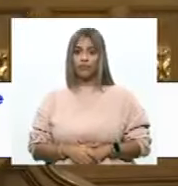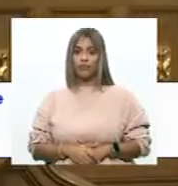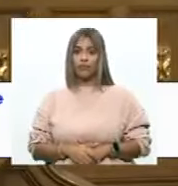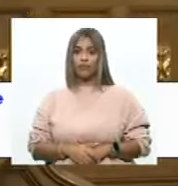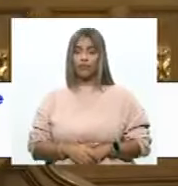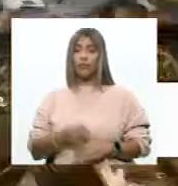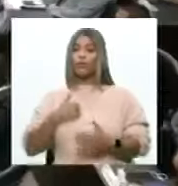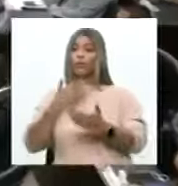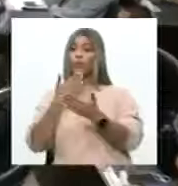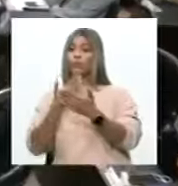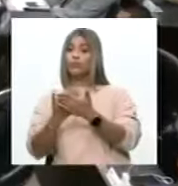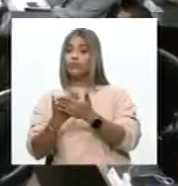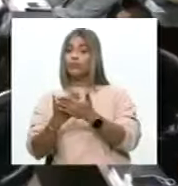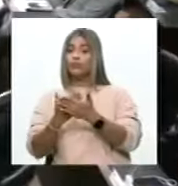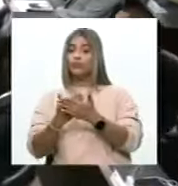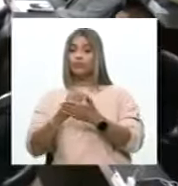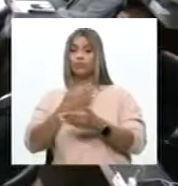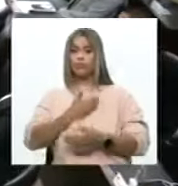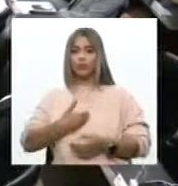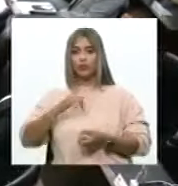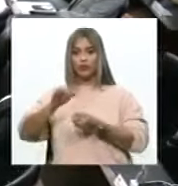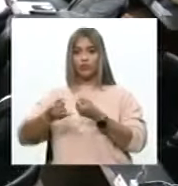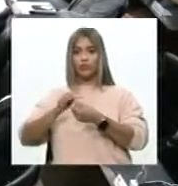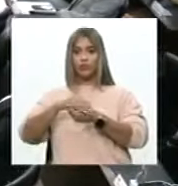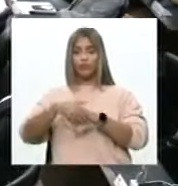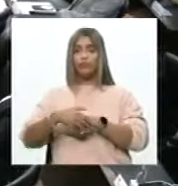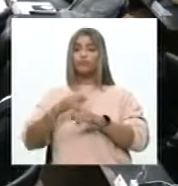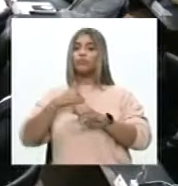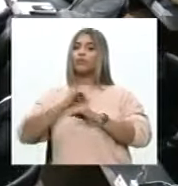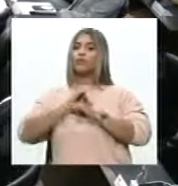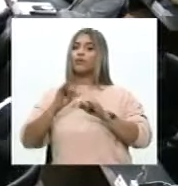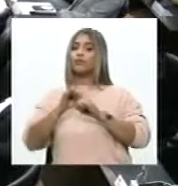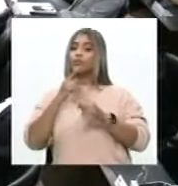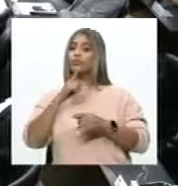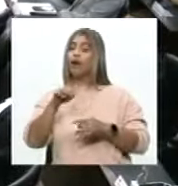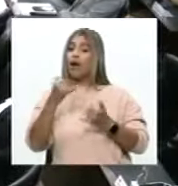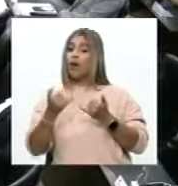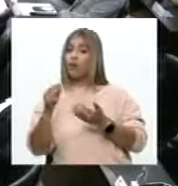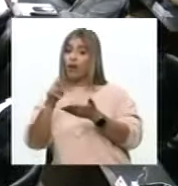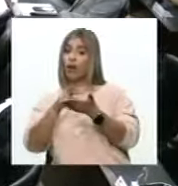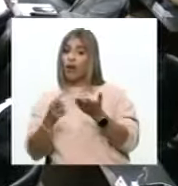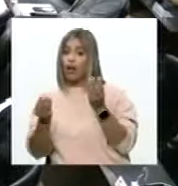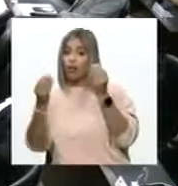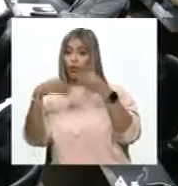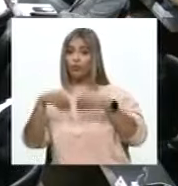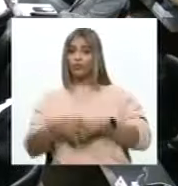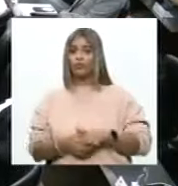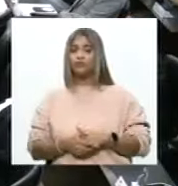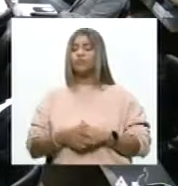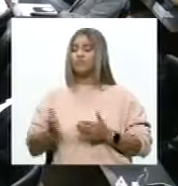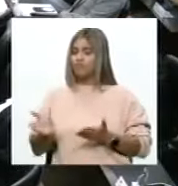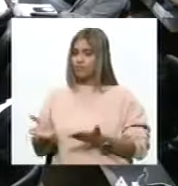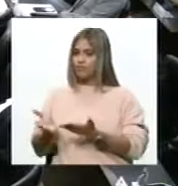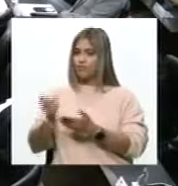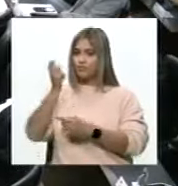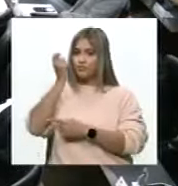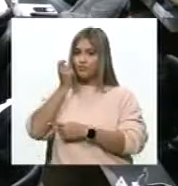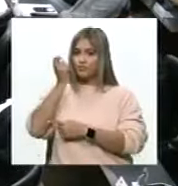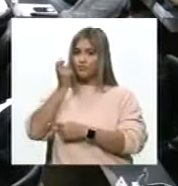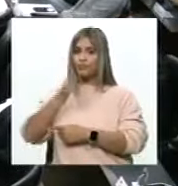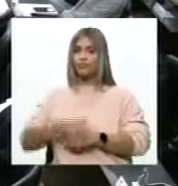¡Viva! Solicito, presidente, permiso para leer el acuerdo. Adelante, diputada.